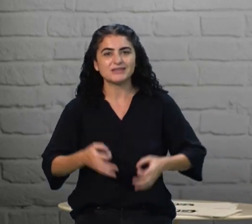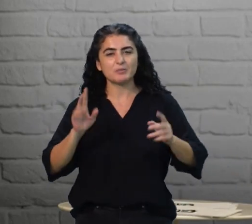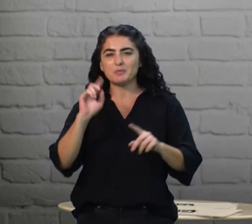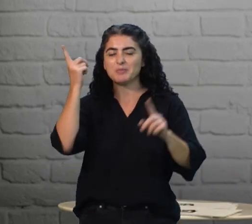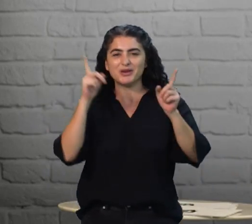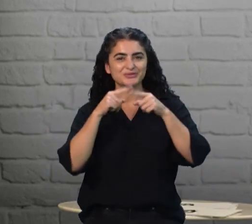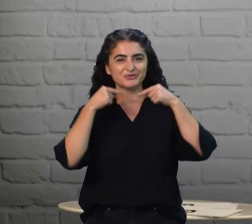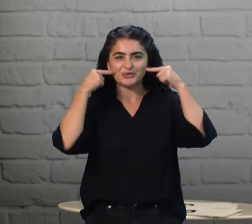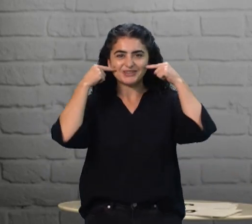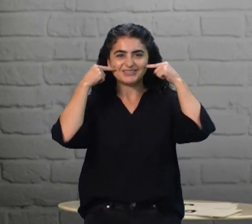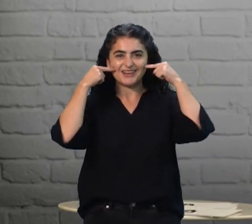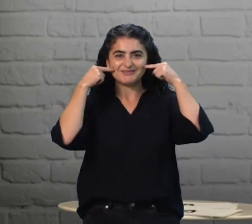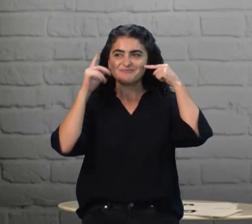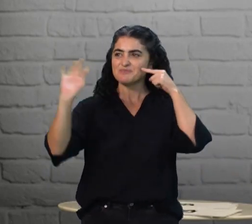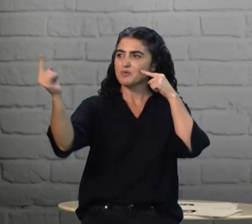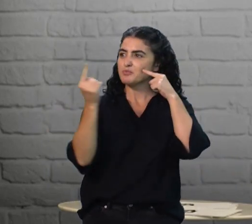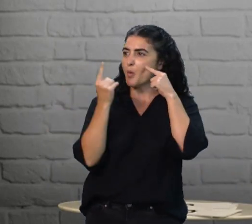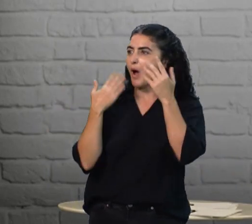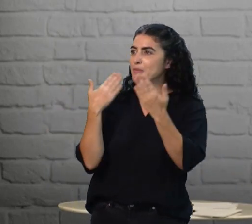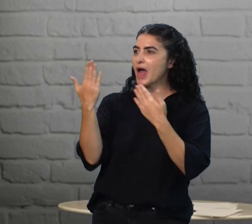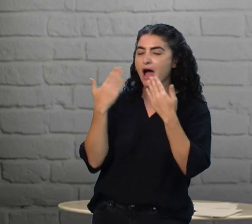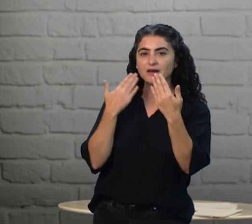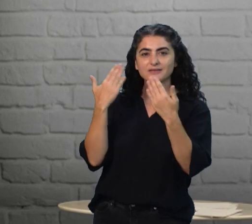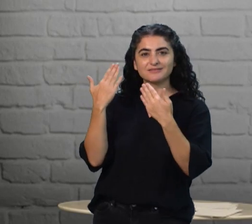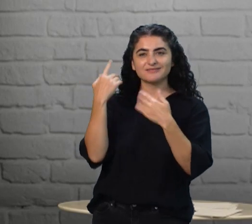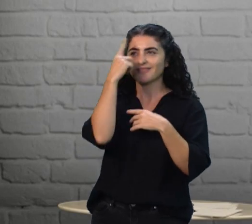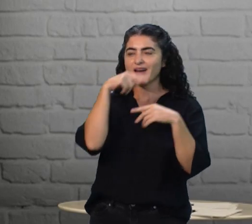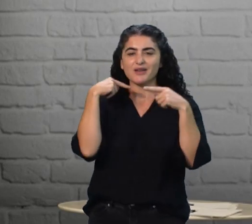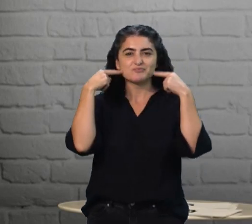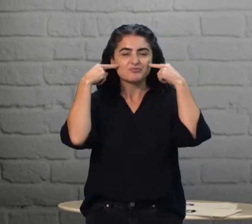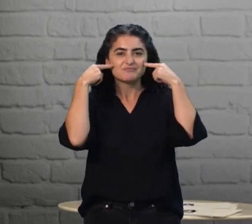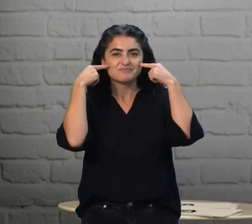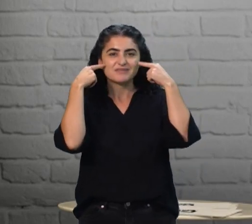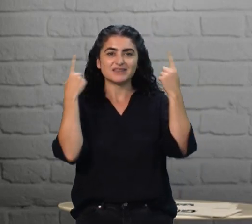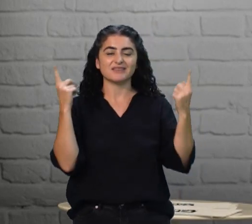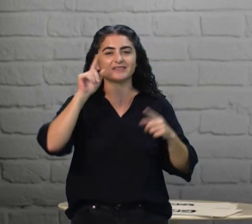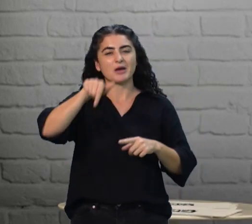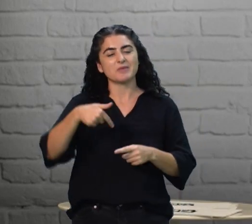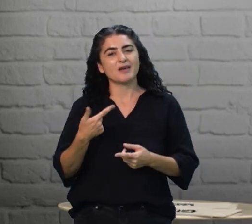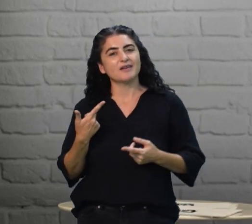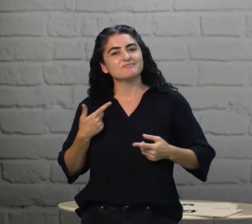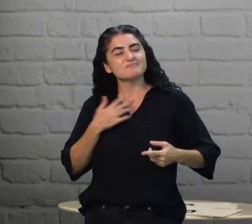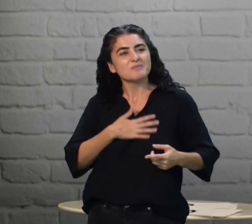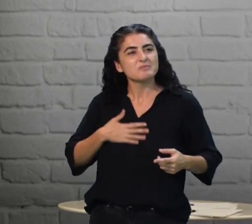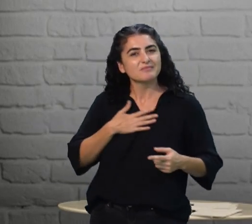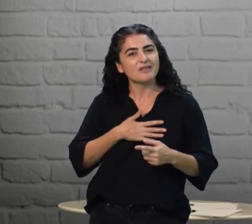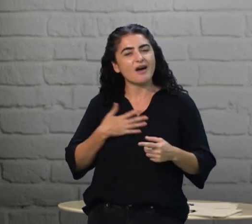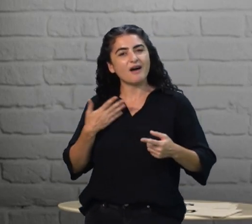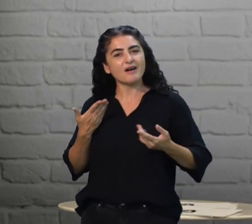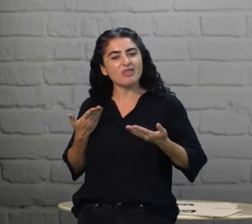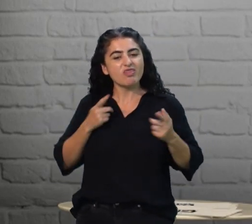el que te viene hablar todo eso entonces y la hospitalidad la amabilidad en